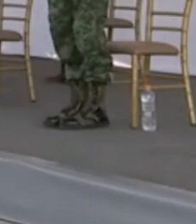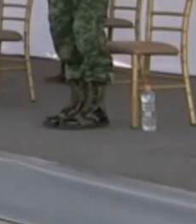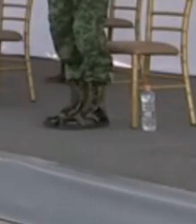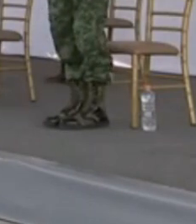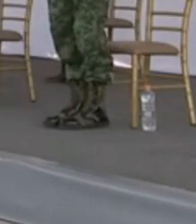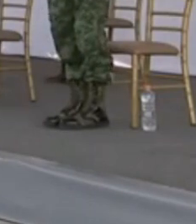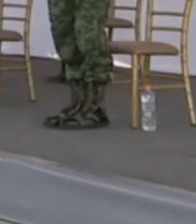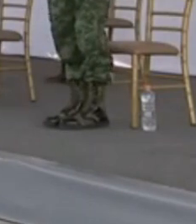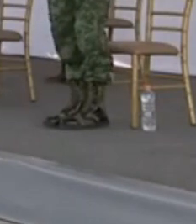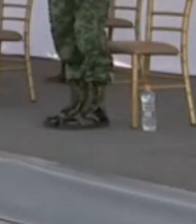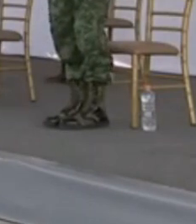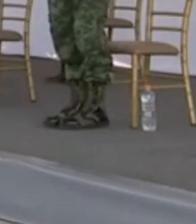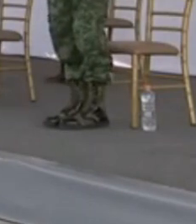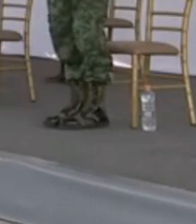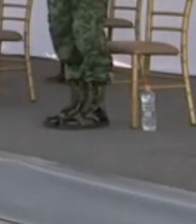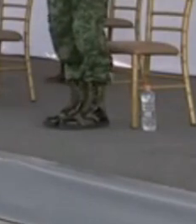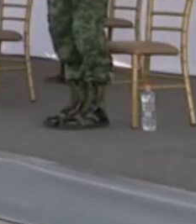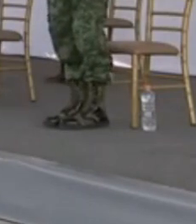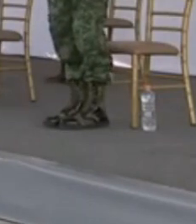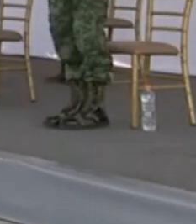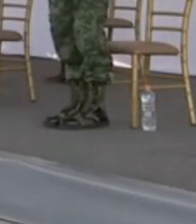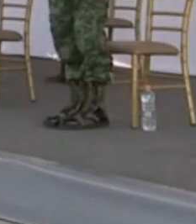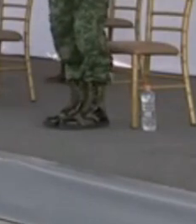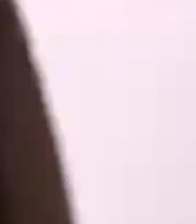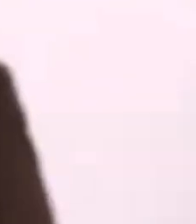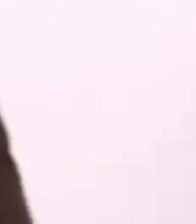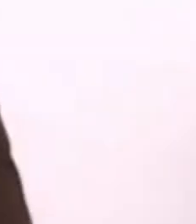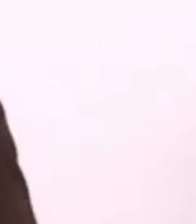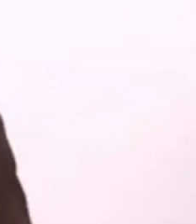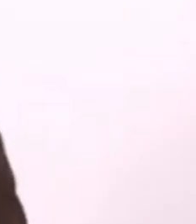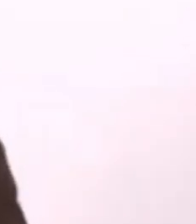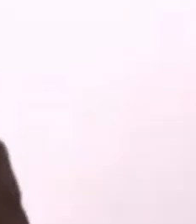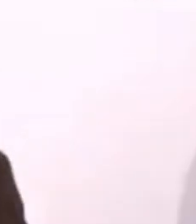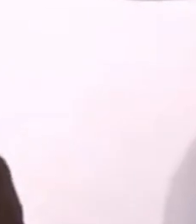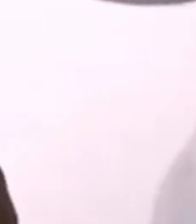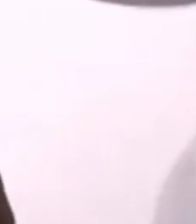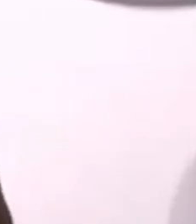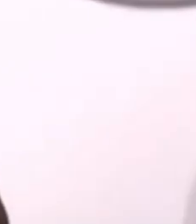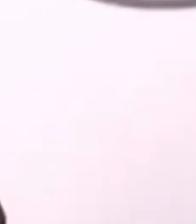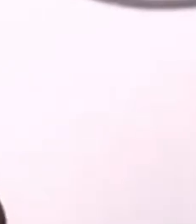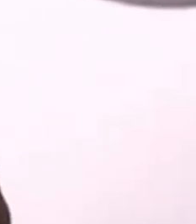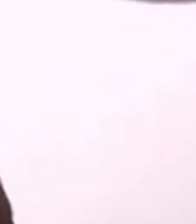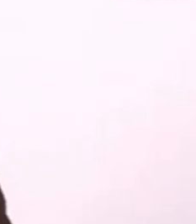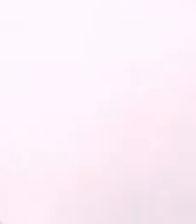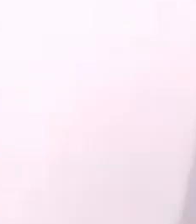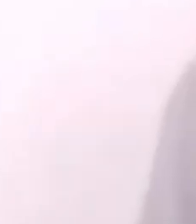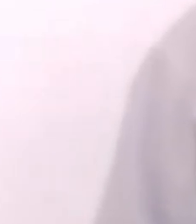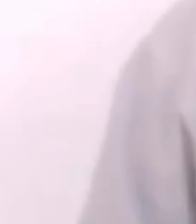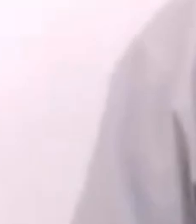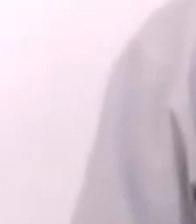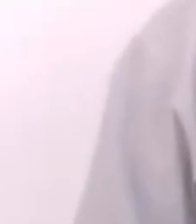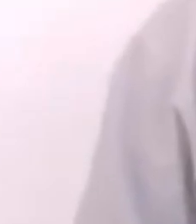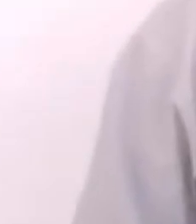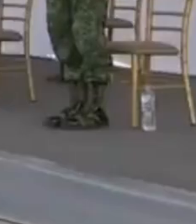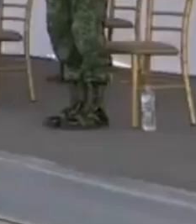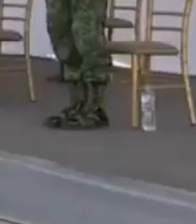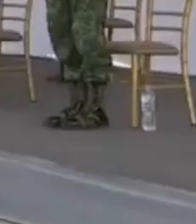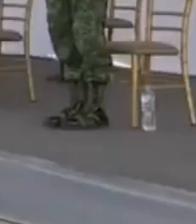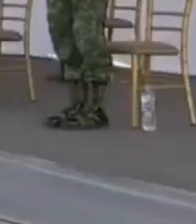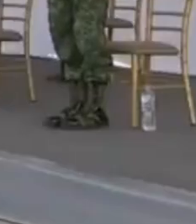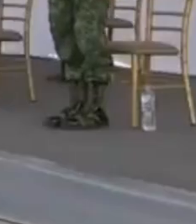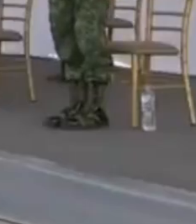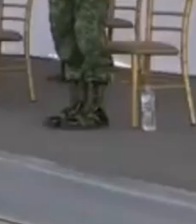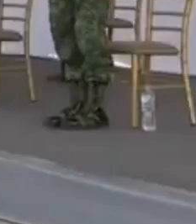Damos inicio a esta ceremonia con los honores al presidente constitucional de los Estados Unidos mexicanos y